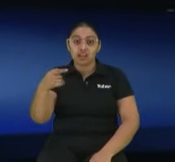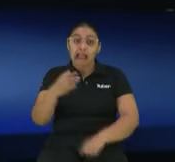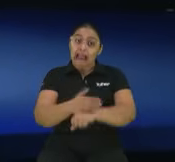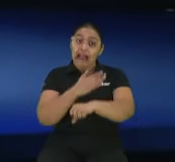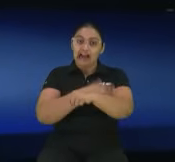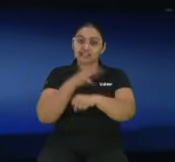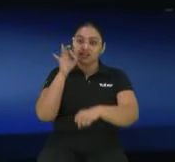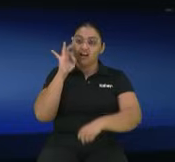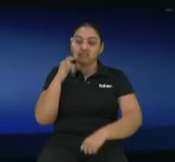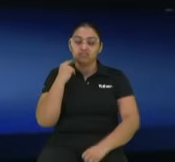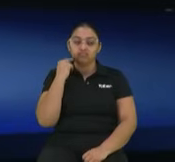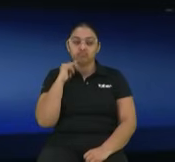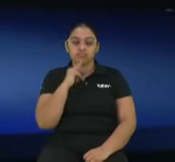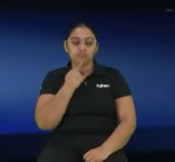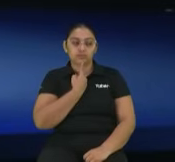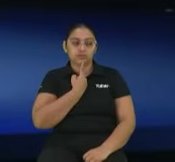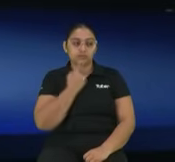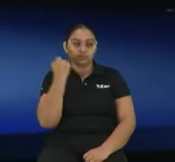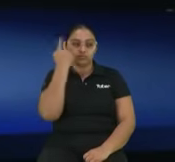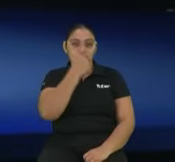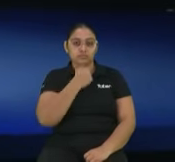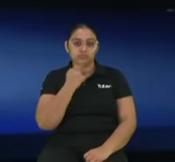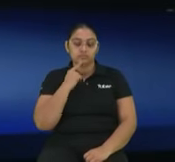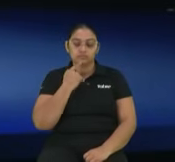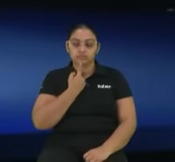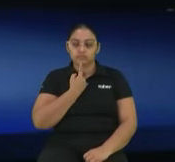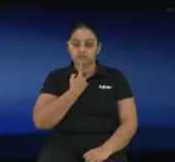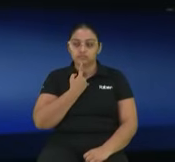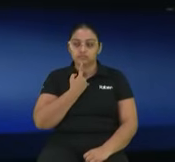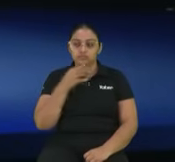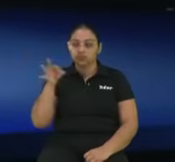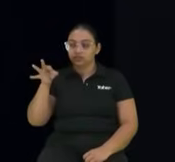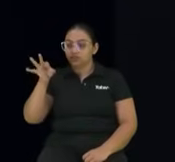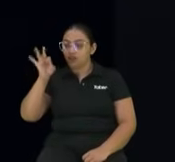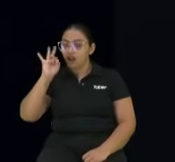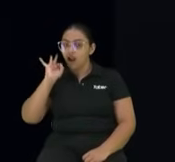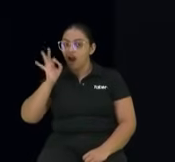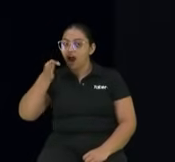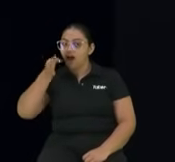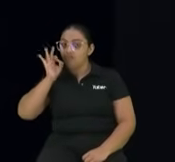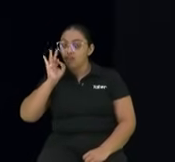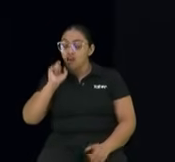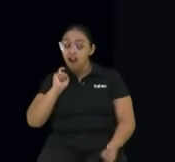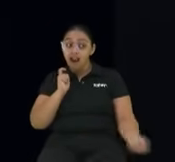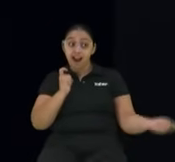la misma la cara después del café es como